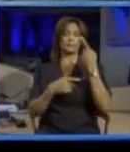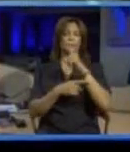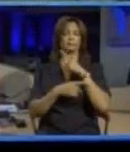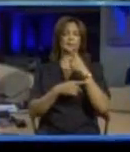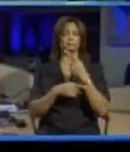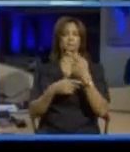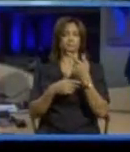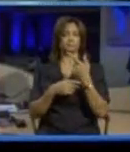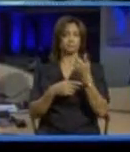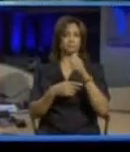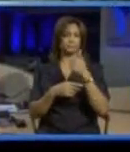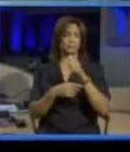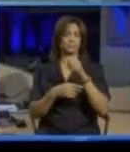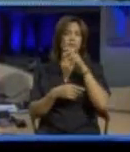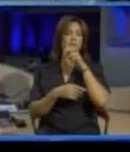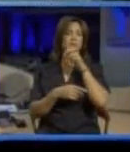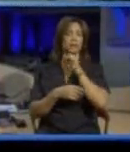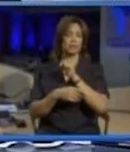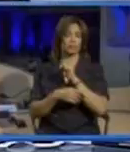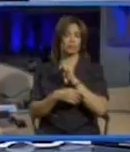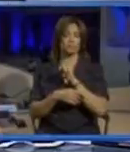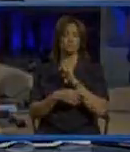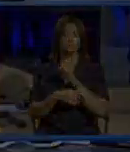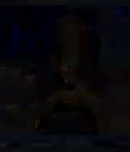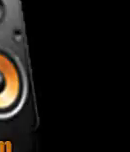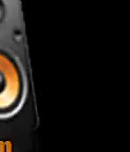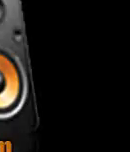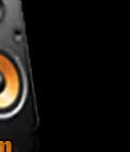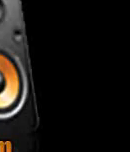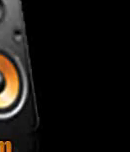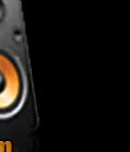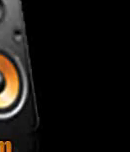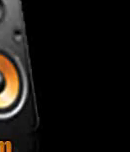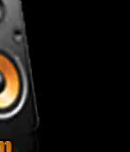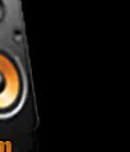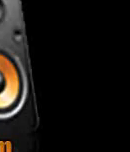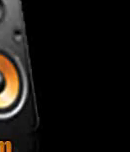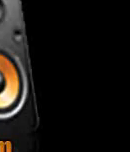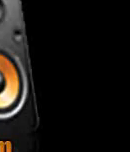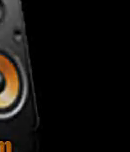el mayor 10 años de edad. Flowdebarrio.net.